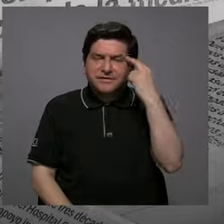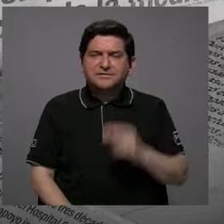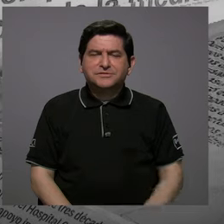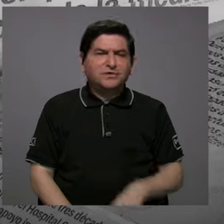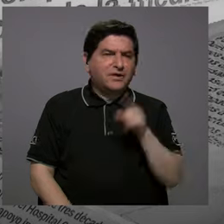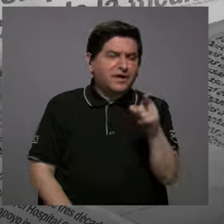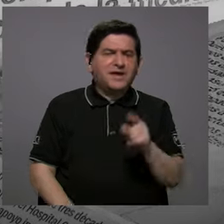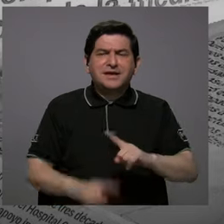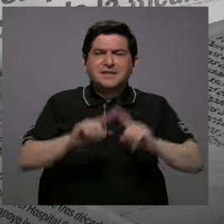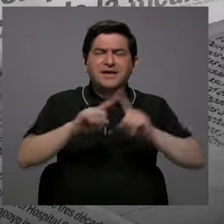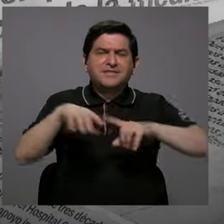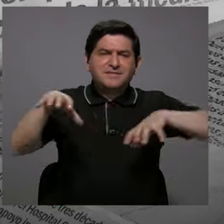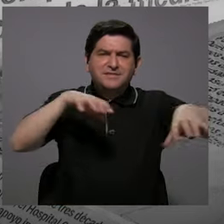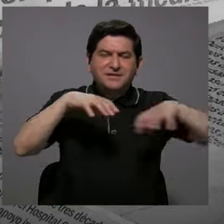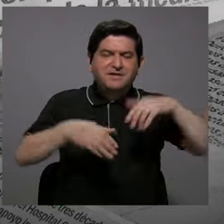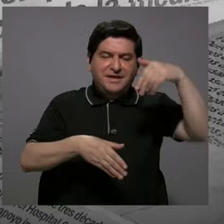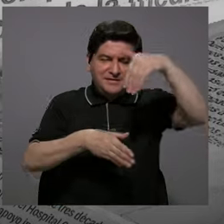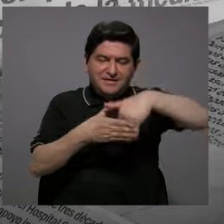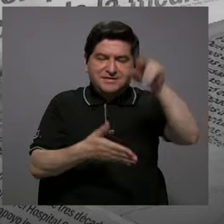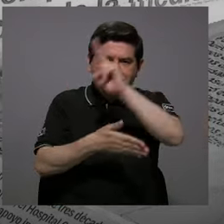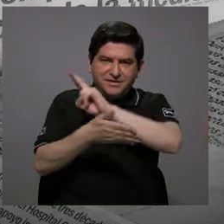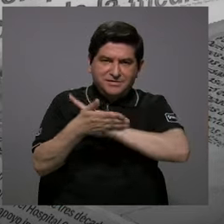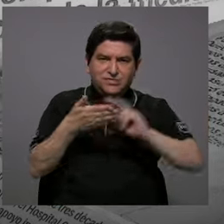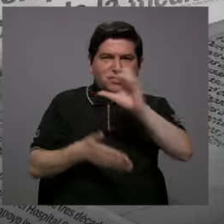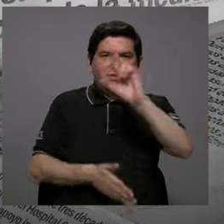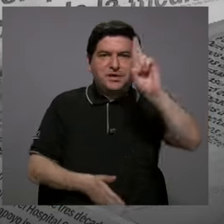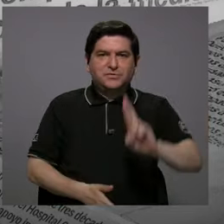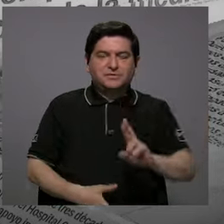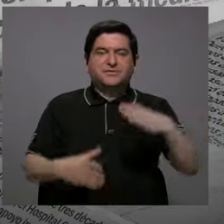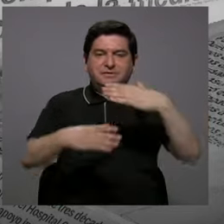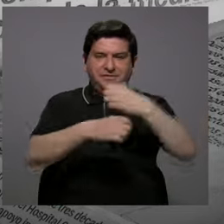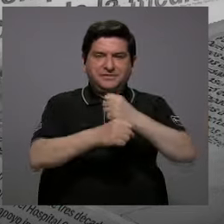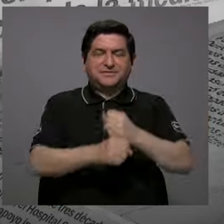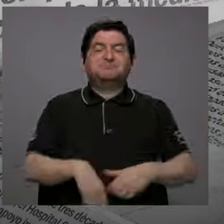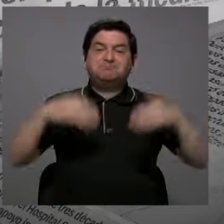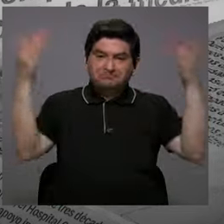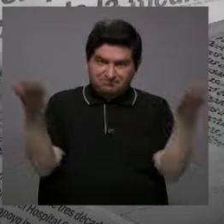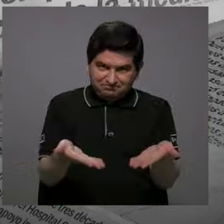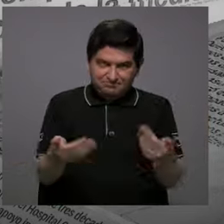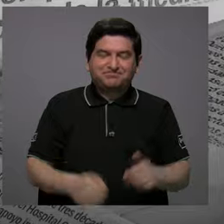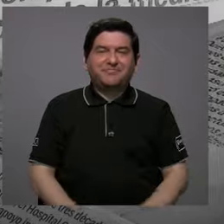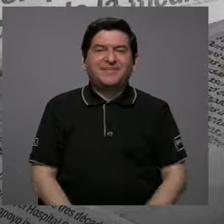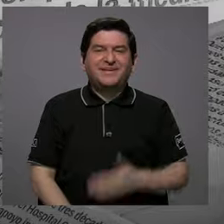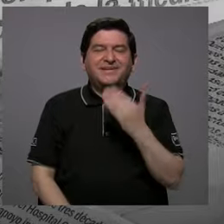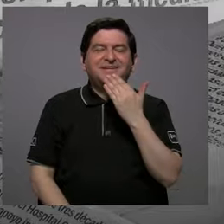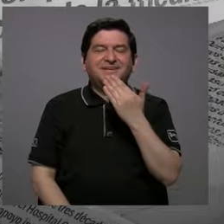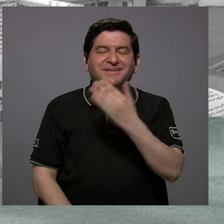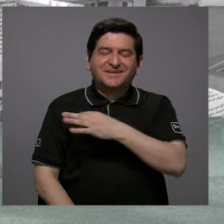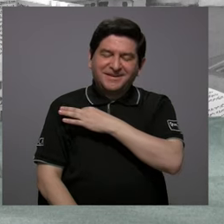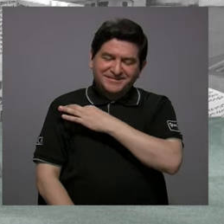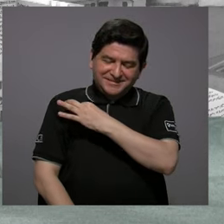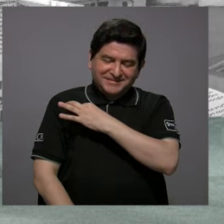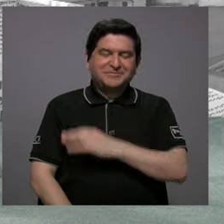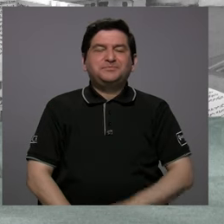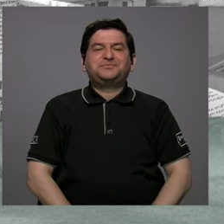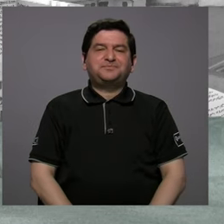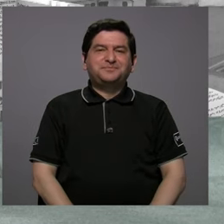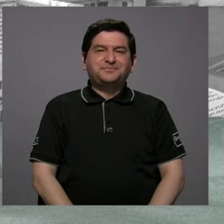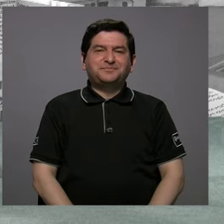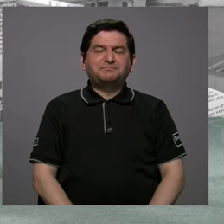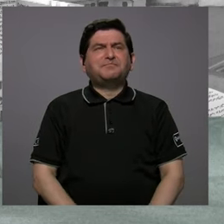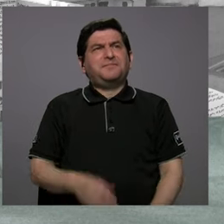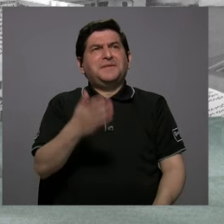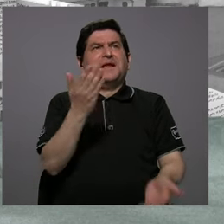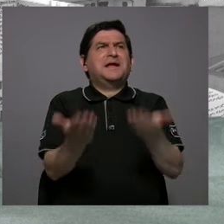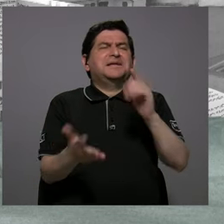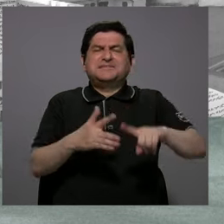realizado una serie de actividades en la universidad de Costa Rica eh bienvenida Muchas gracias por la invitación y tal